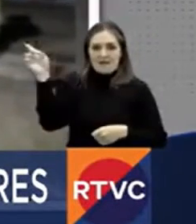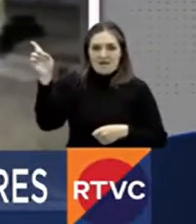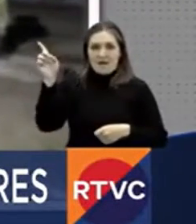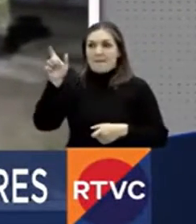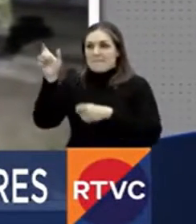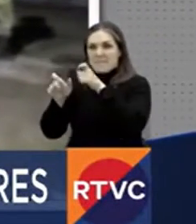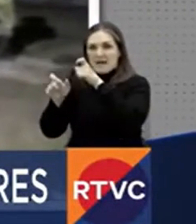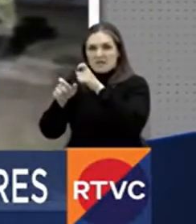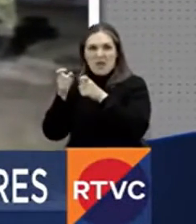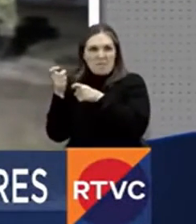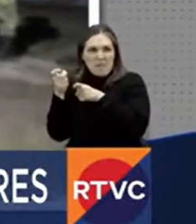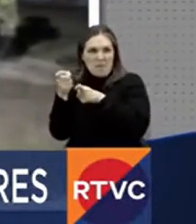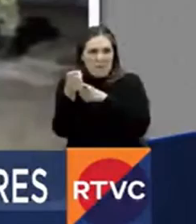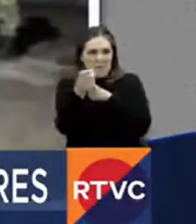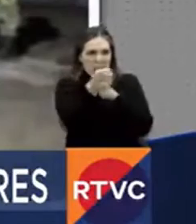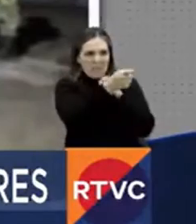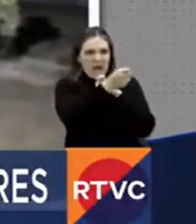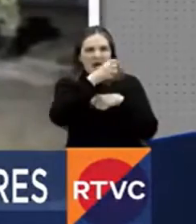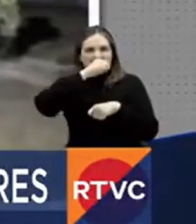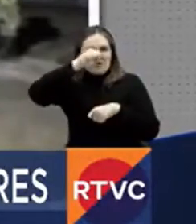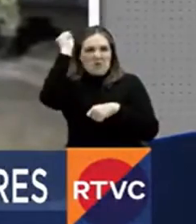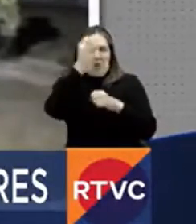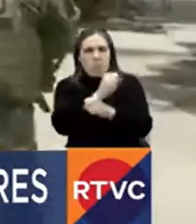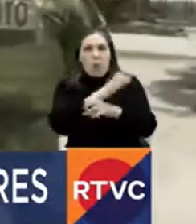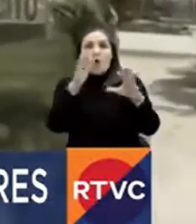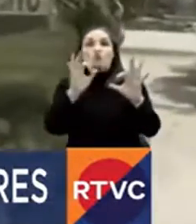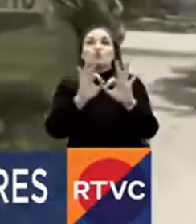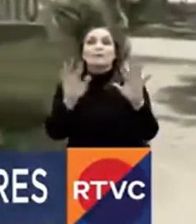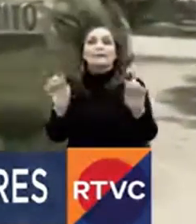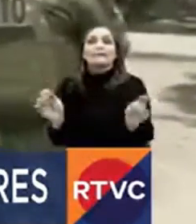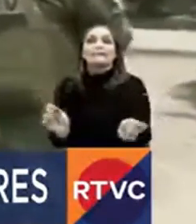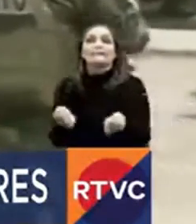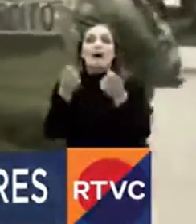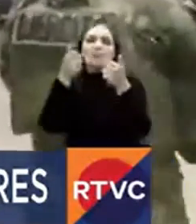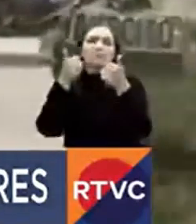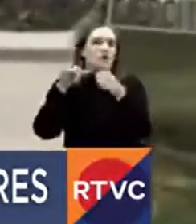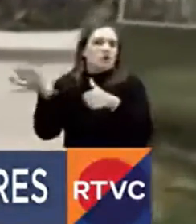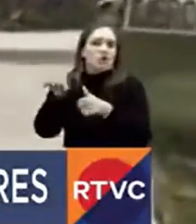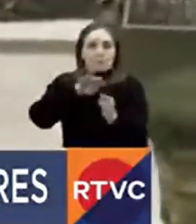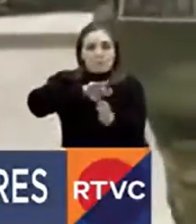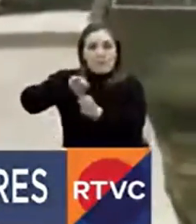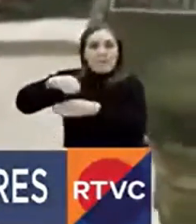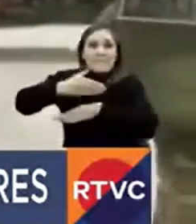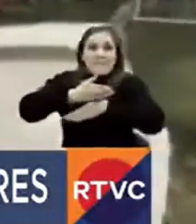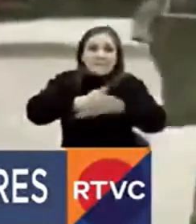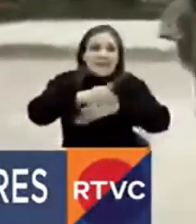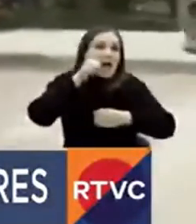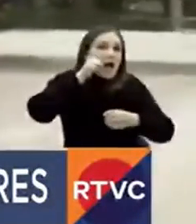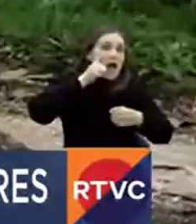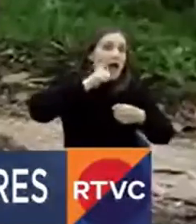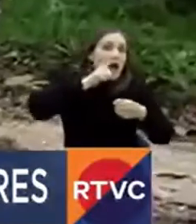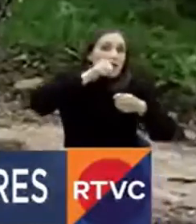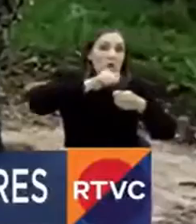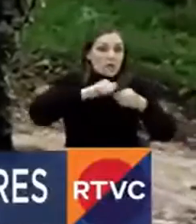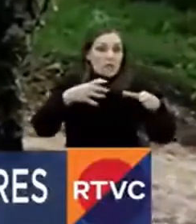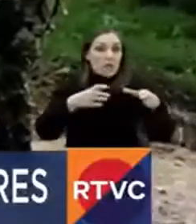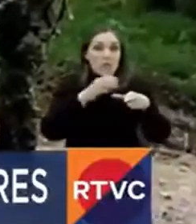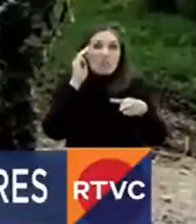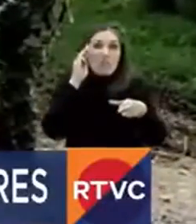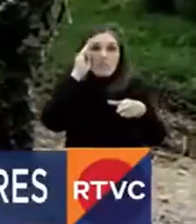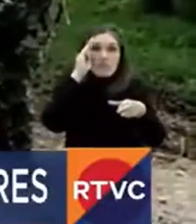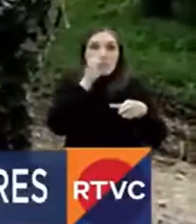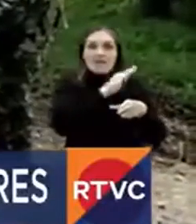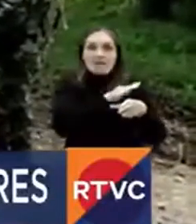con ráfagas de fusil. Por fortuna no hubo heridos. Horas después, en Arauquita, tropas del ejército fueron atacadas con